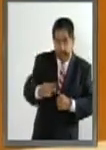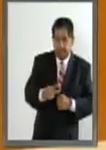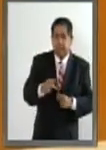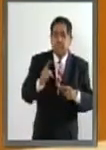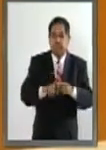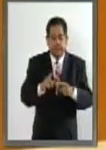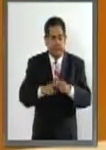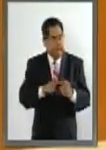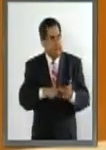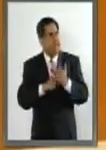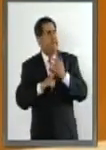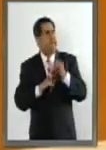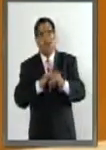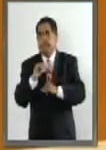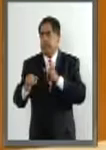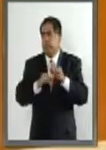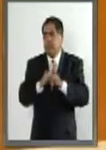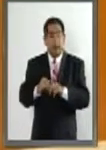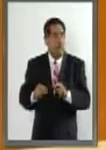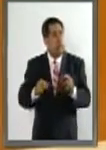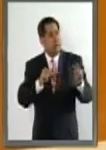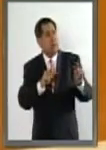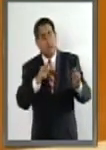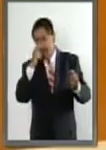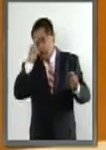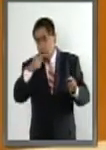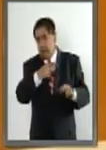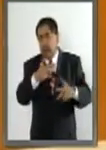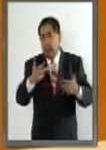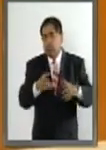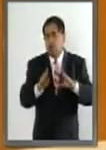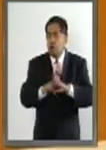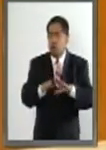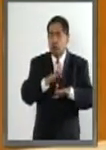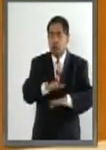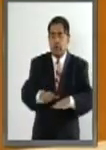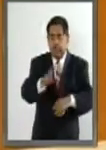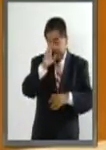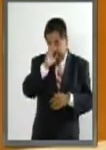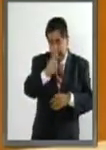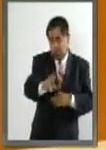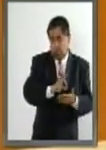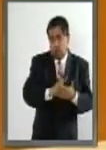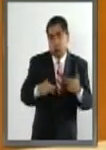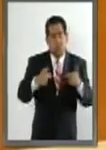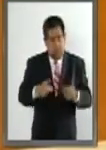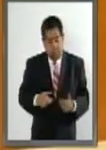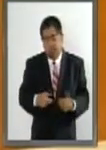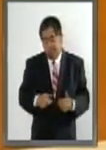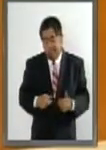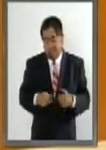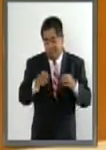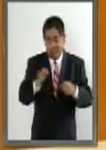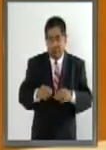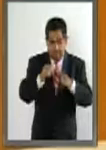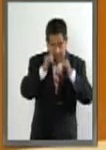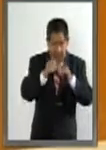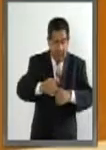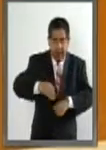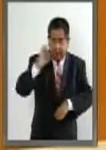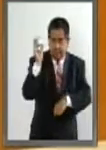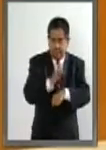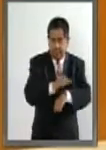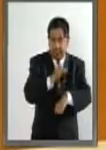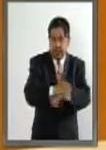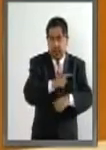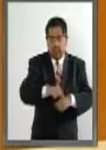un referente a nivel global en materia de respeto a los derechos humanos y a la defensa